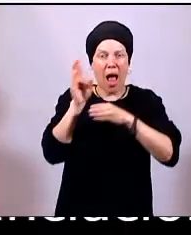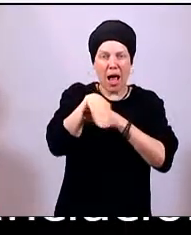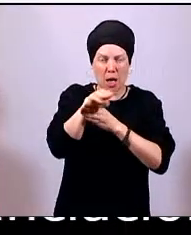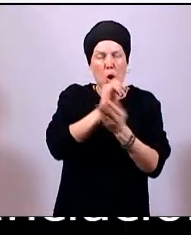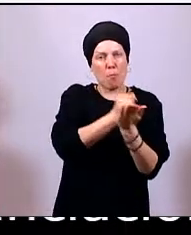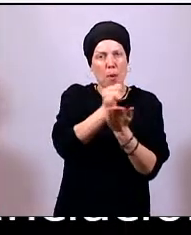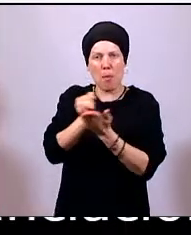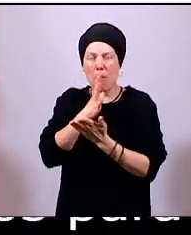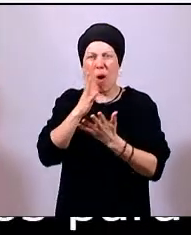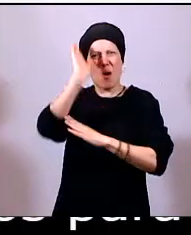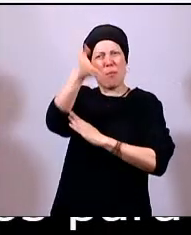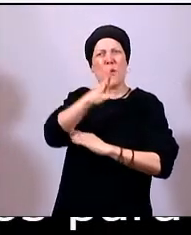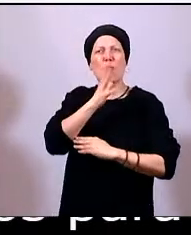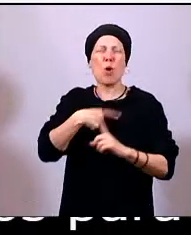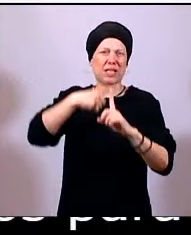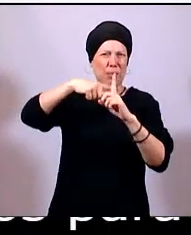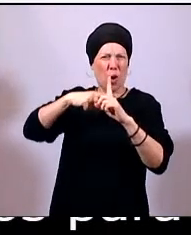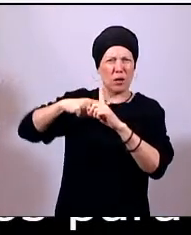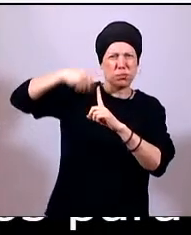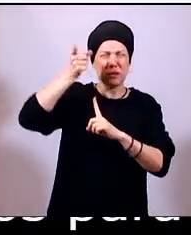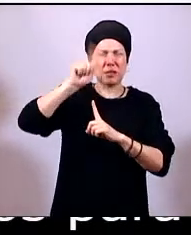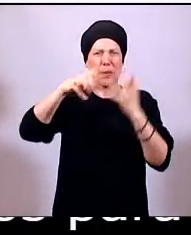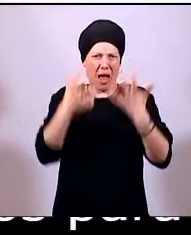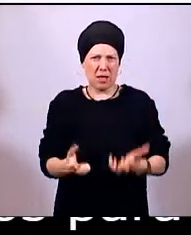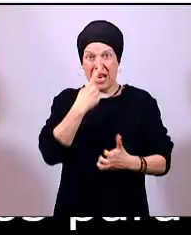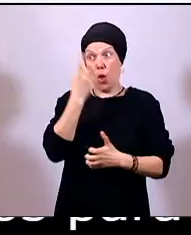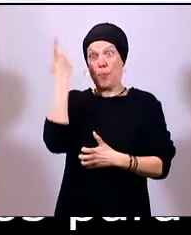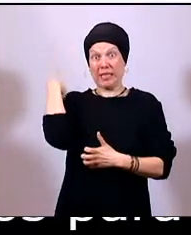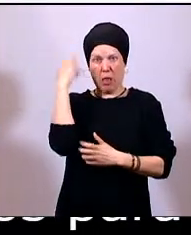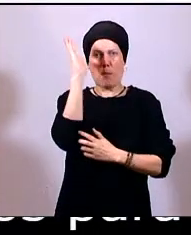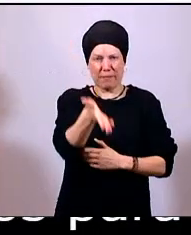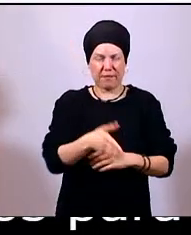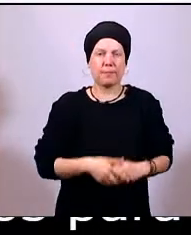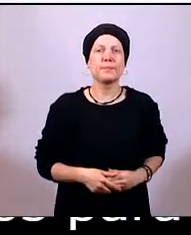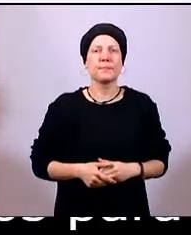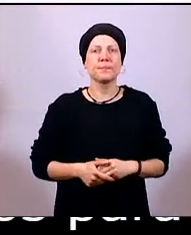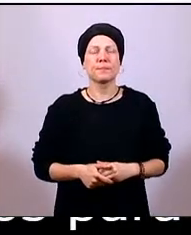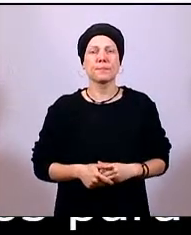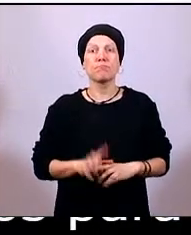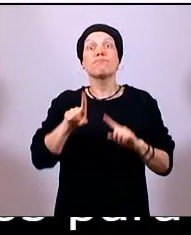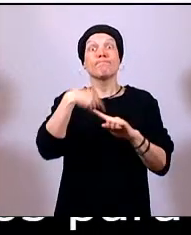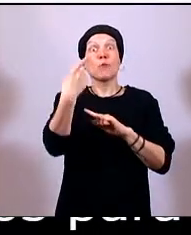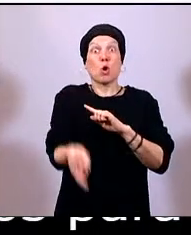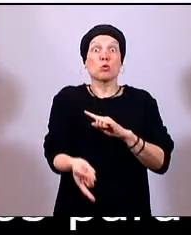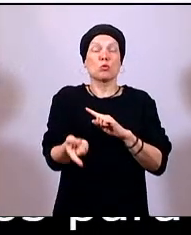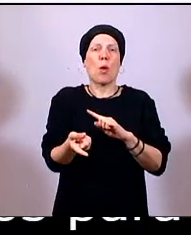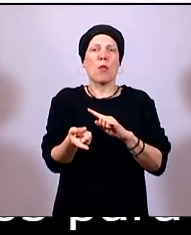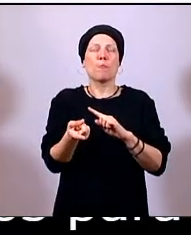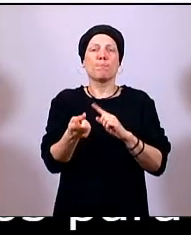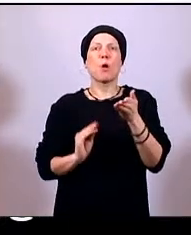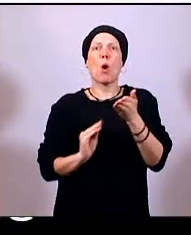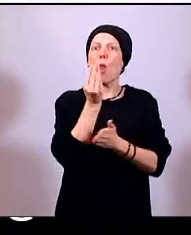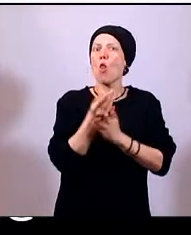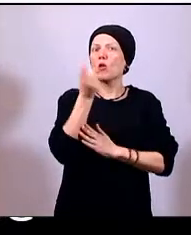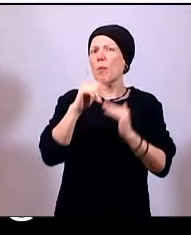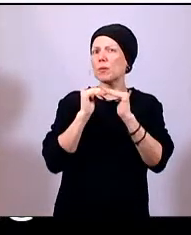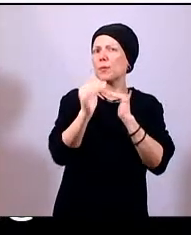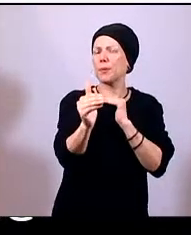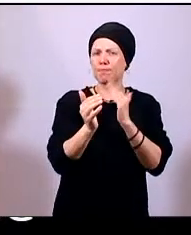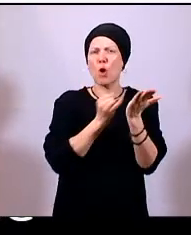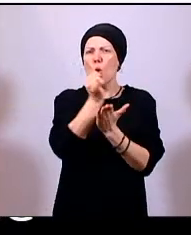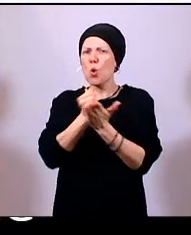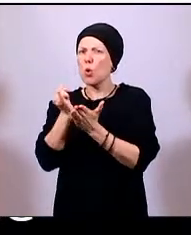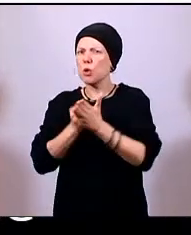por las sequías y las altas temperaturas en 2024. Como consecuencia de ello, la producción y la sostenibilidad de los